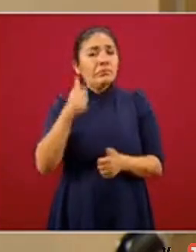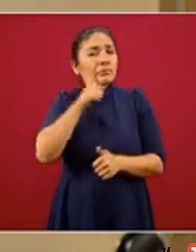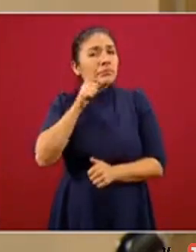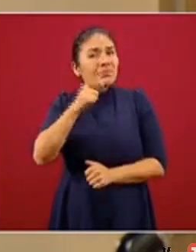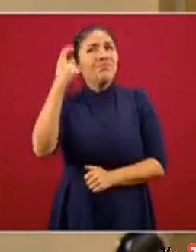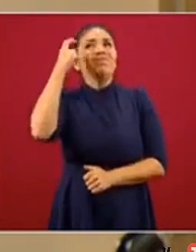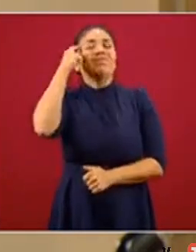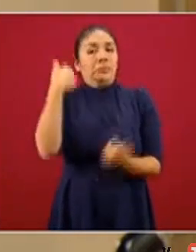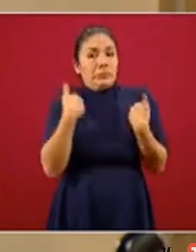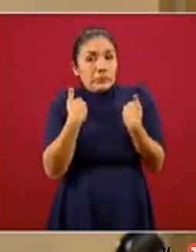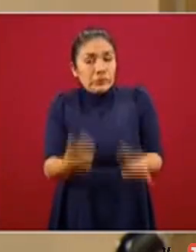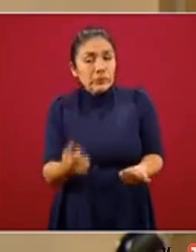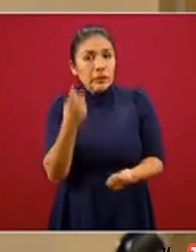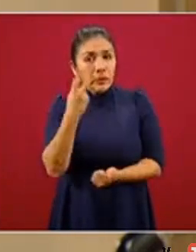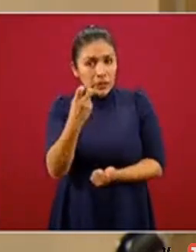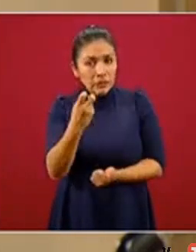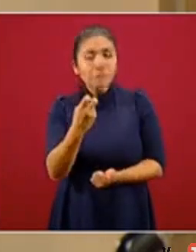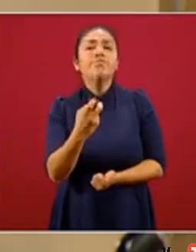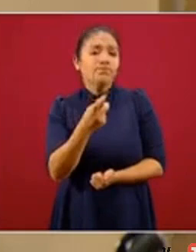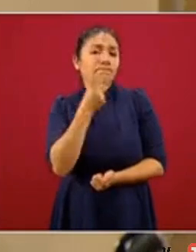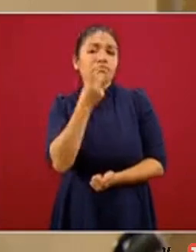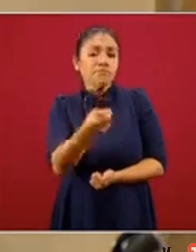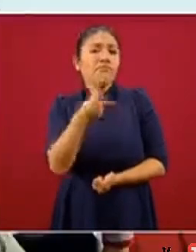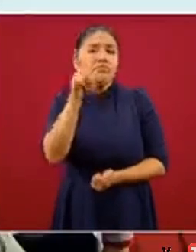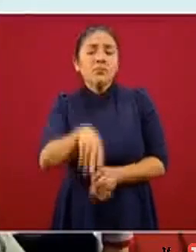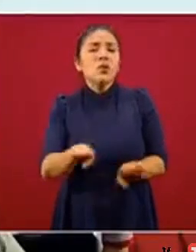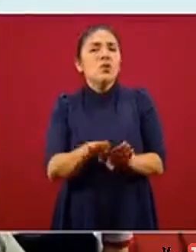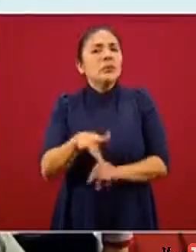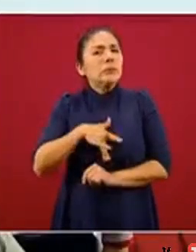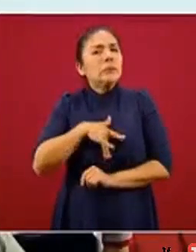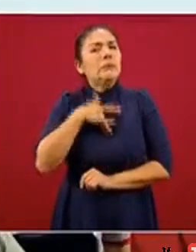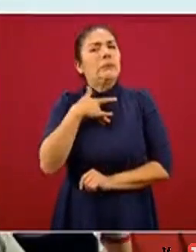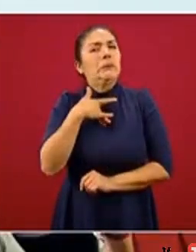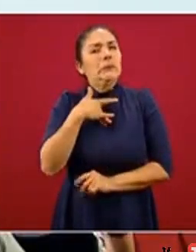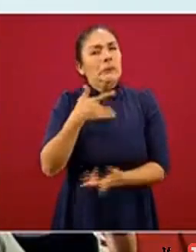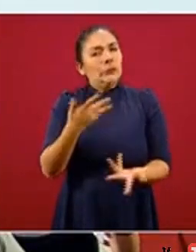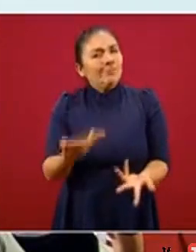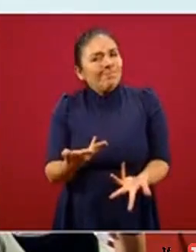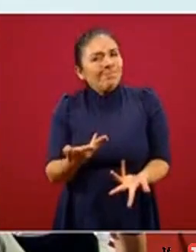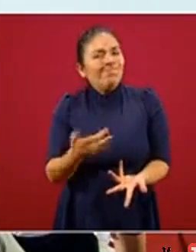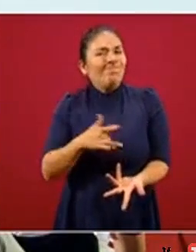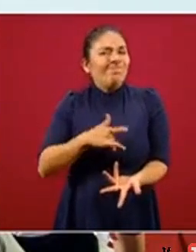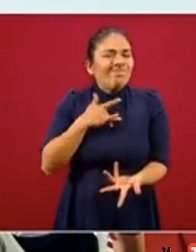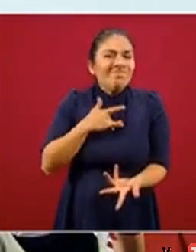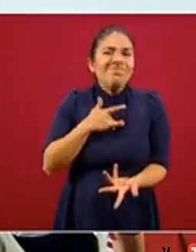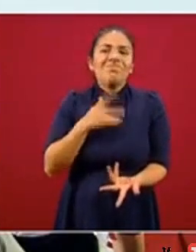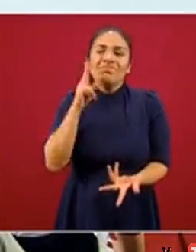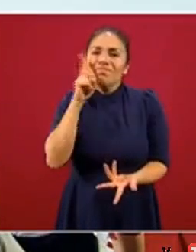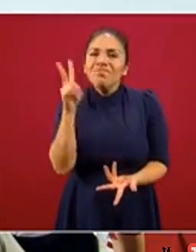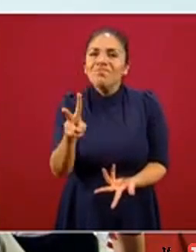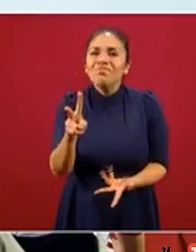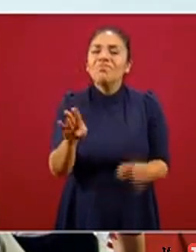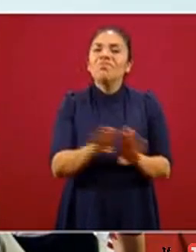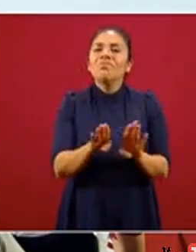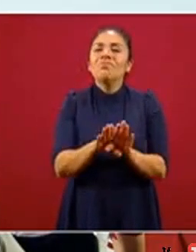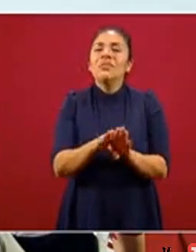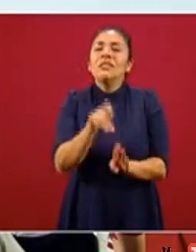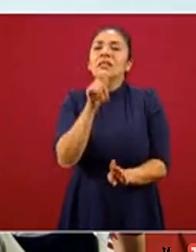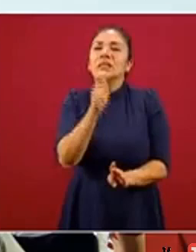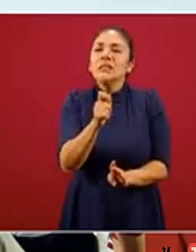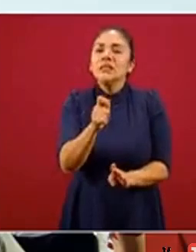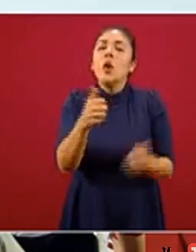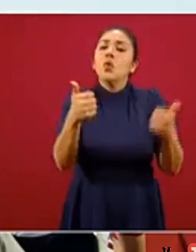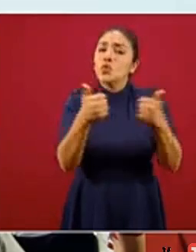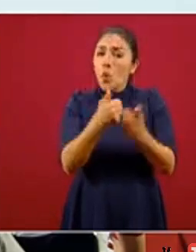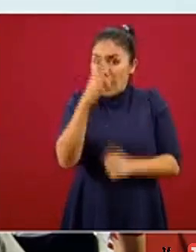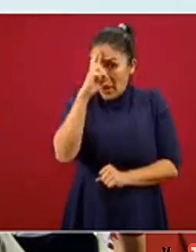mente, expresar un sentimiento o sentir, percibir una apreciación con todo